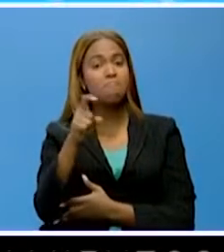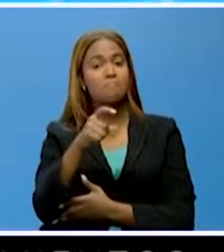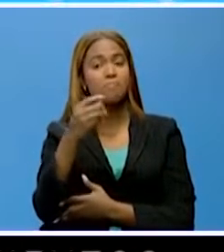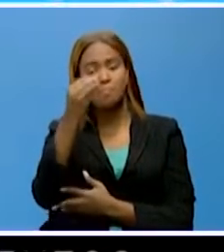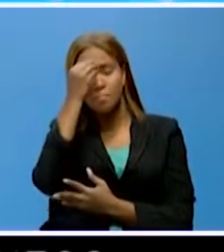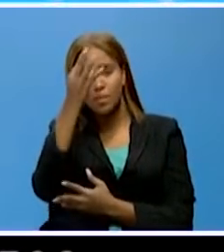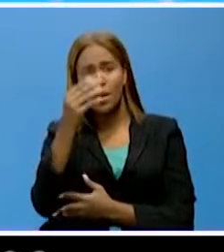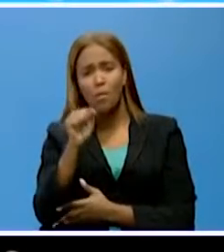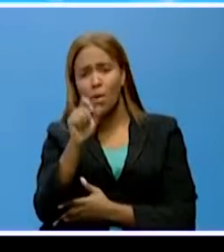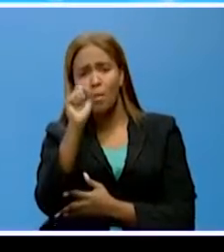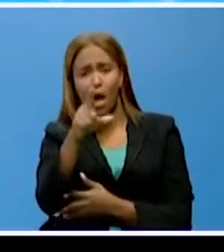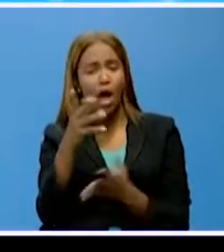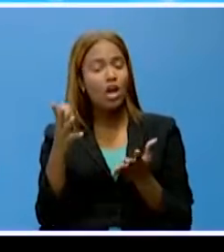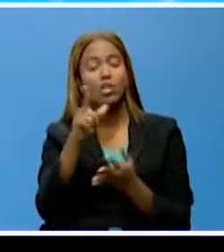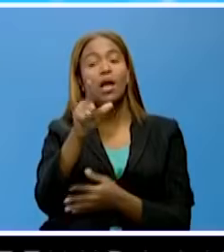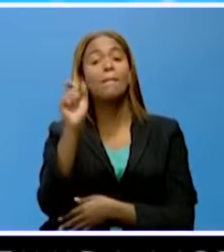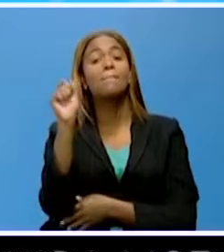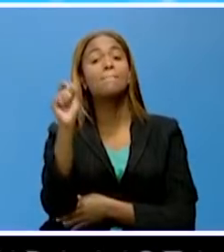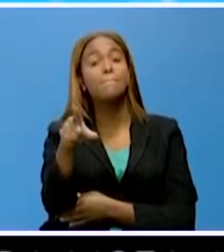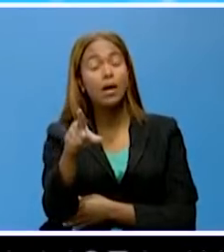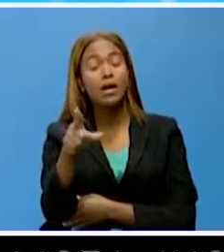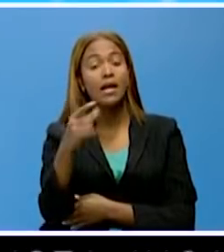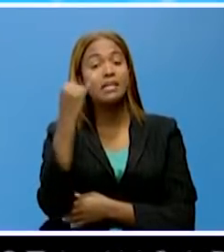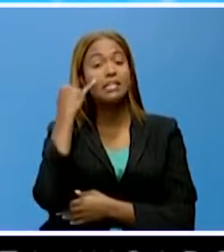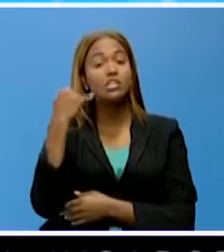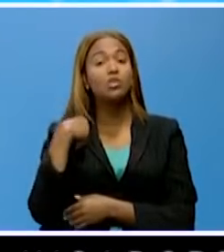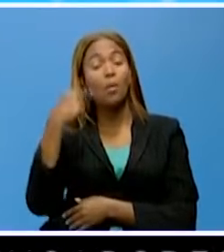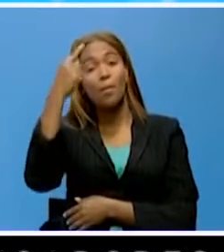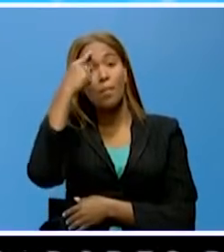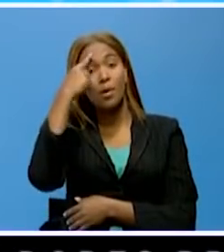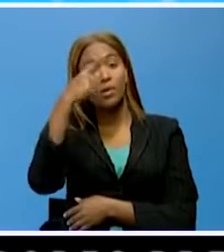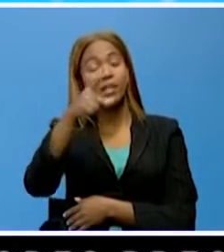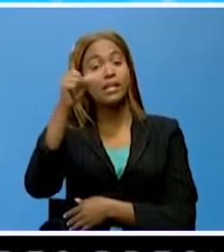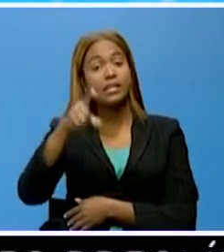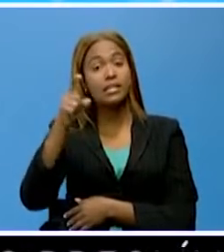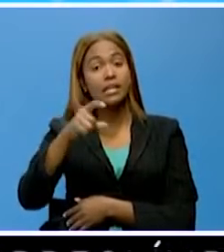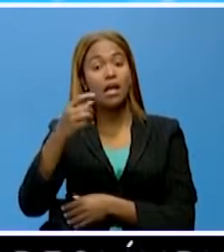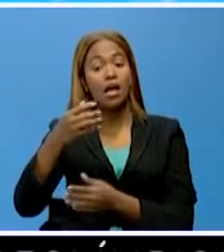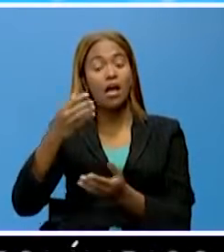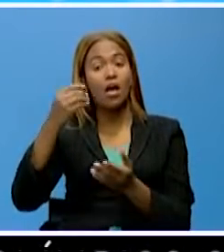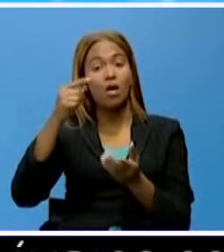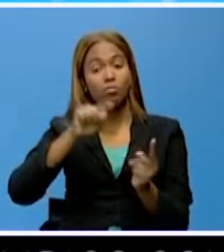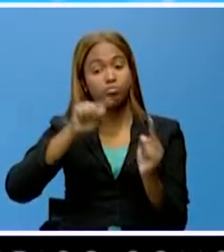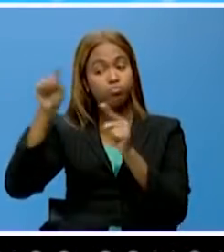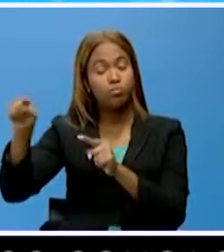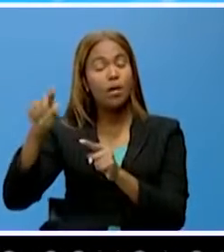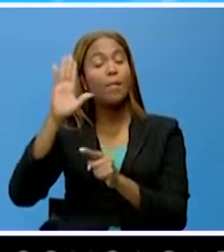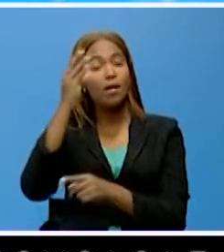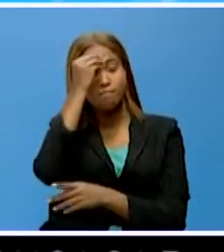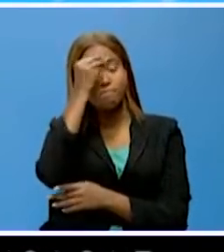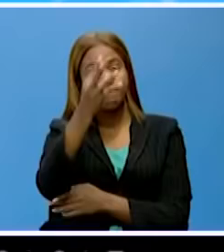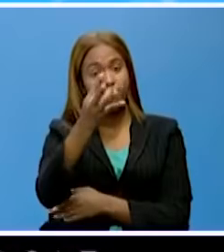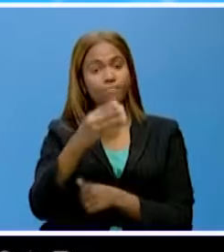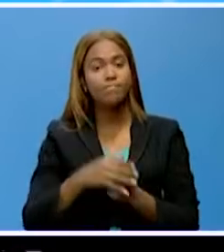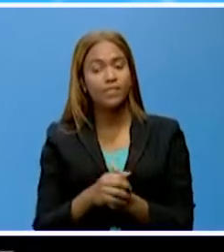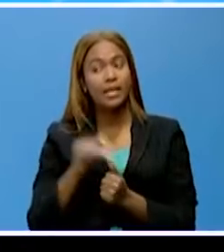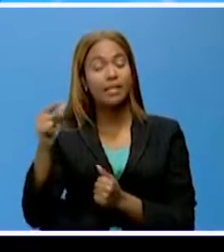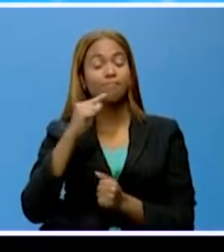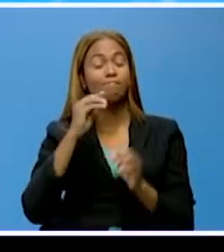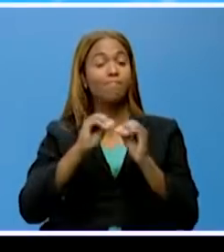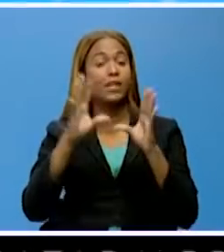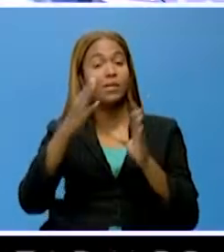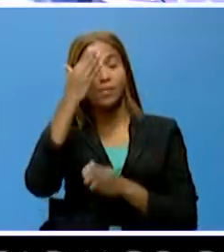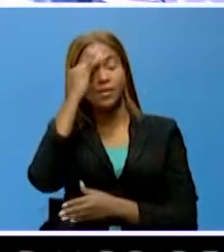de decirme, ¿le puedo preguntar? No, sí. Usted pregunta. Claro. Si yo considero que usted necesita una consulta, se lo vamos a hacer saber. Ella es muy clara, por eso me gusta. Porque